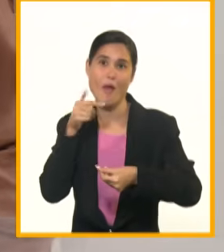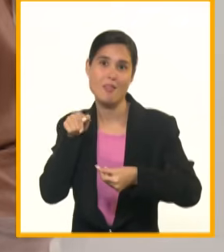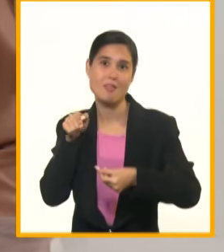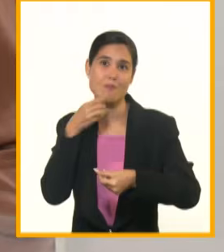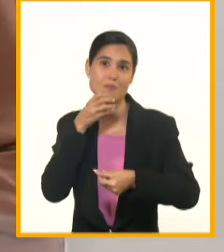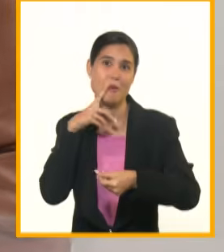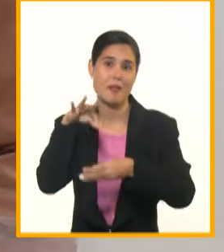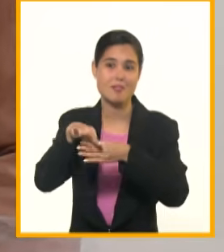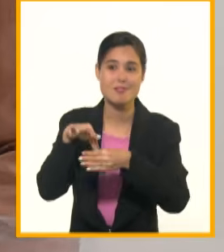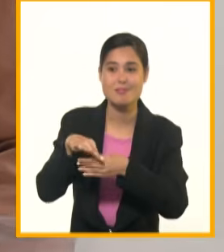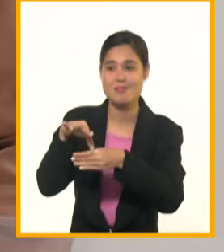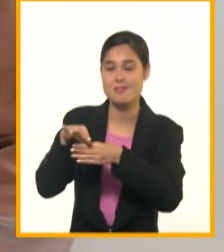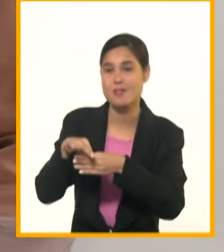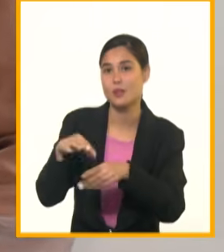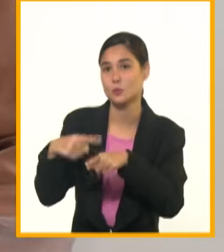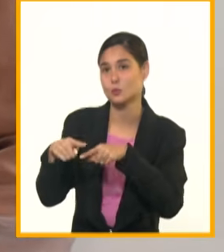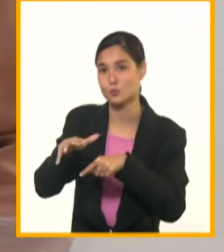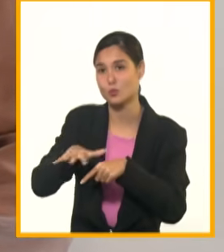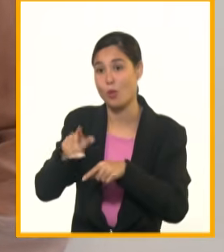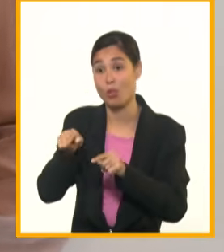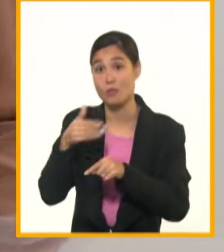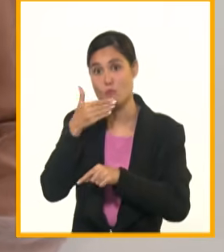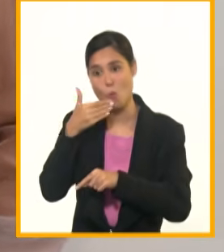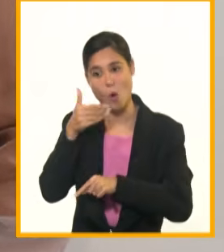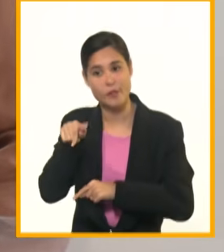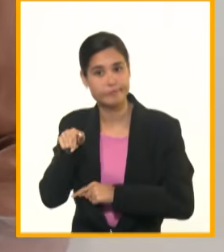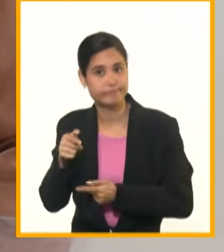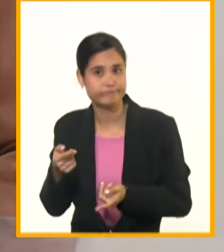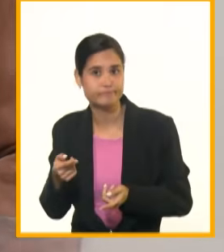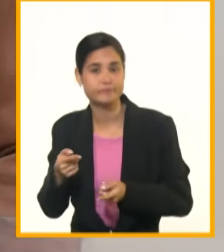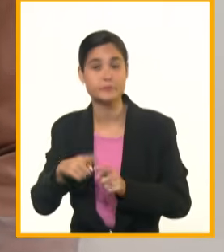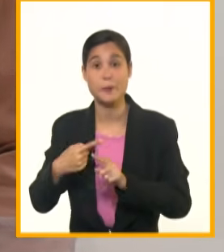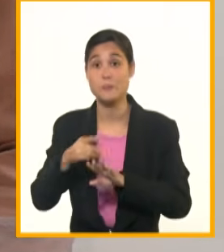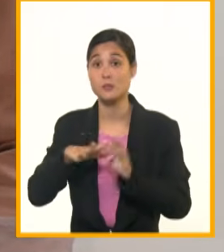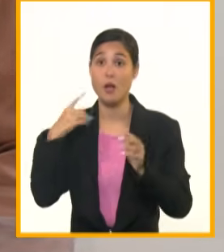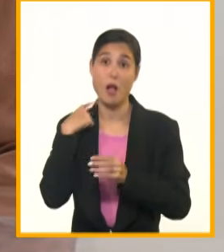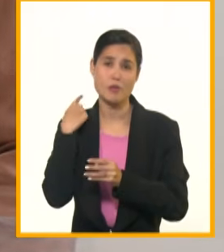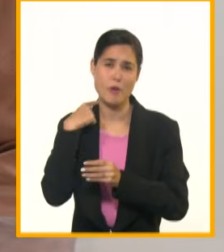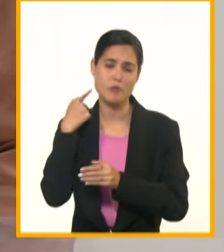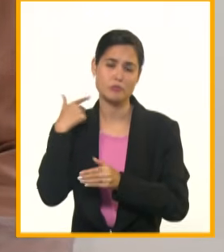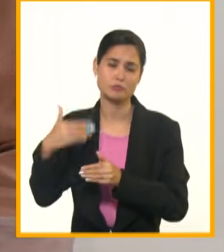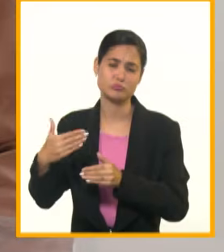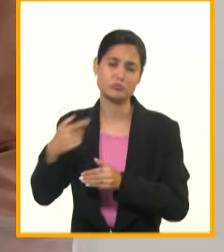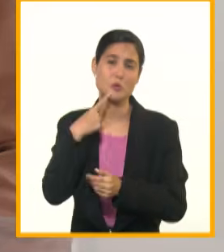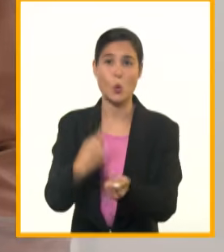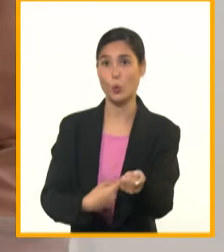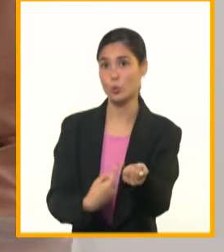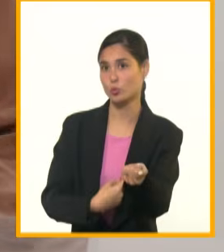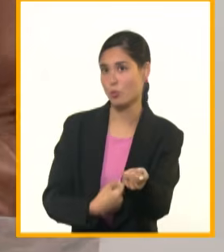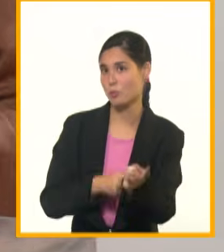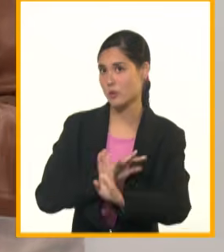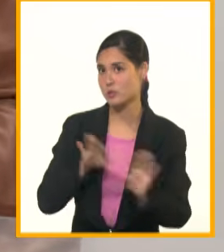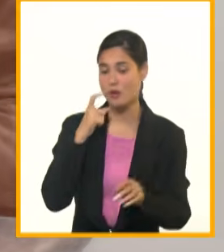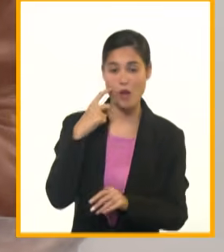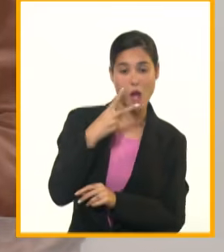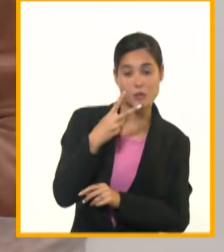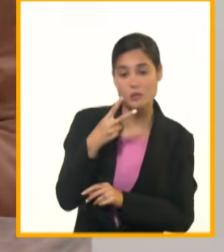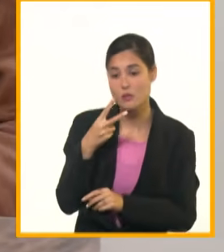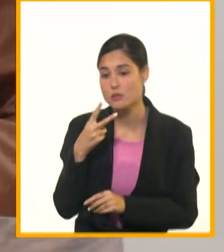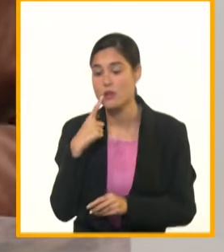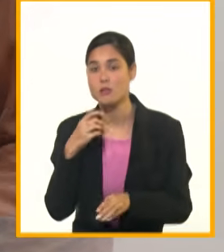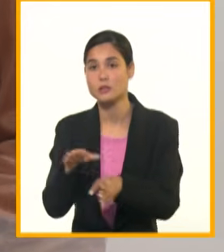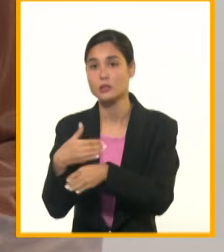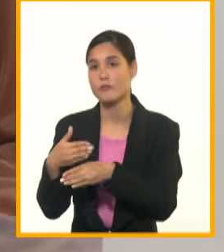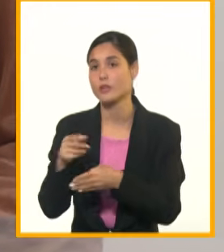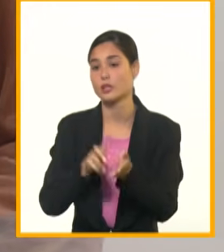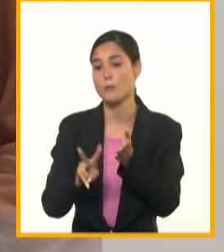existido decisiones a nivel del país de priorizar durante años la atención a estos territorios que tienen la